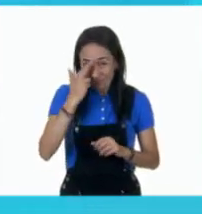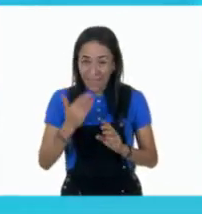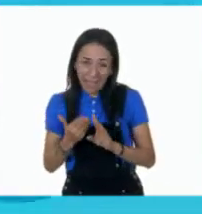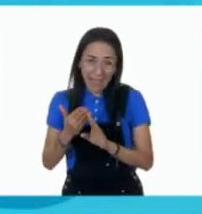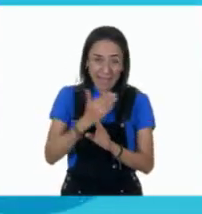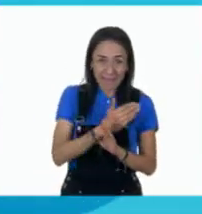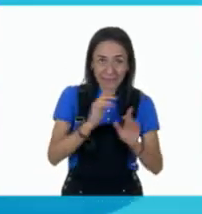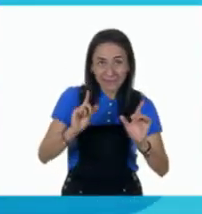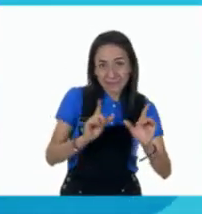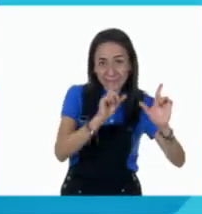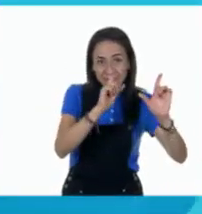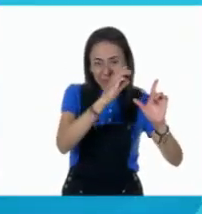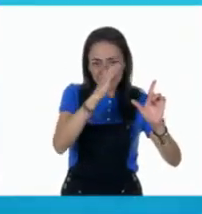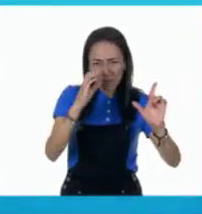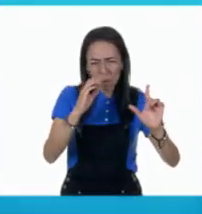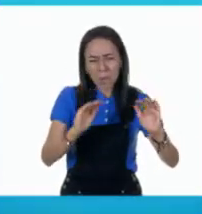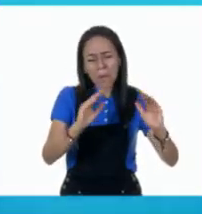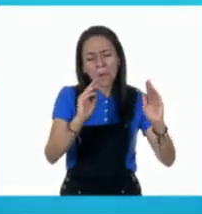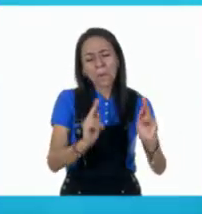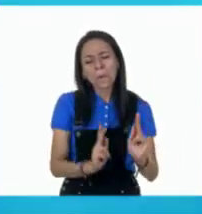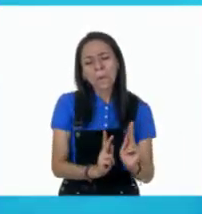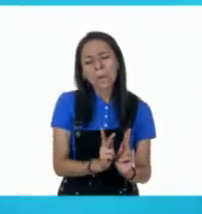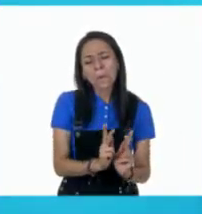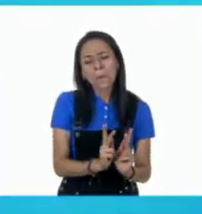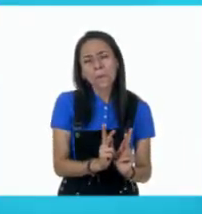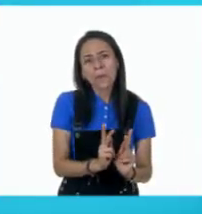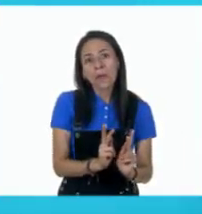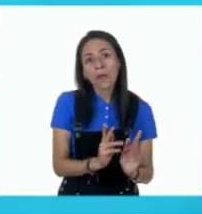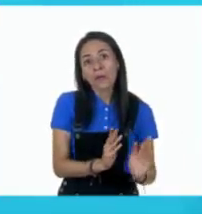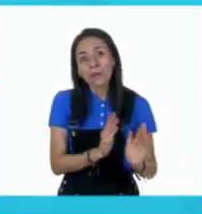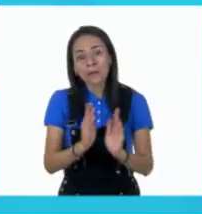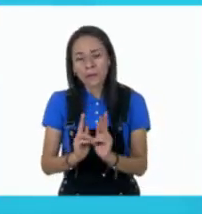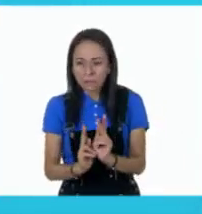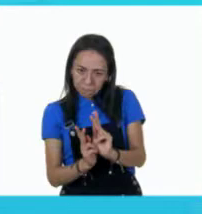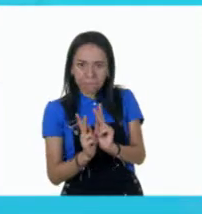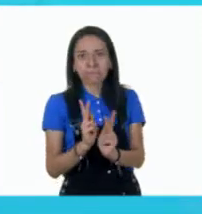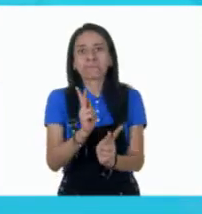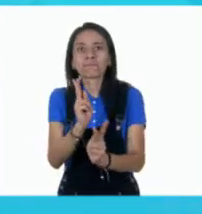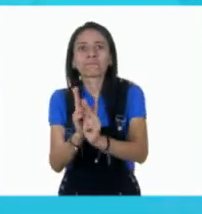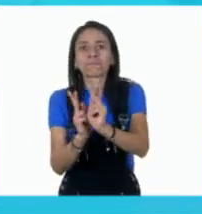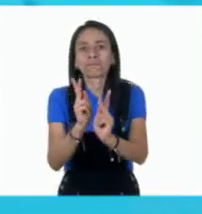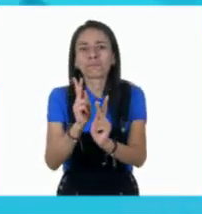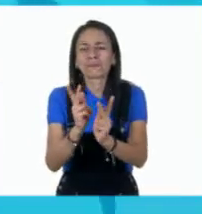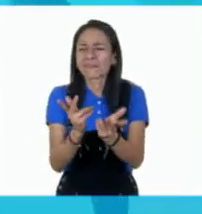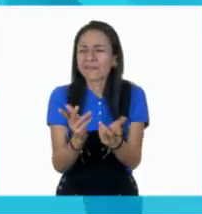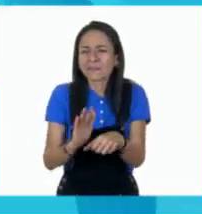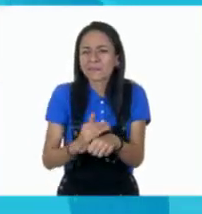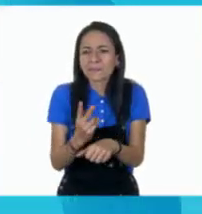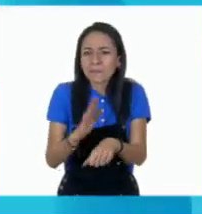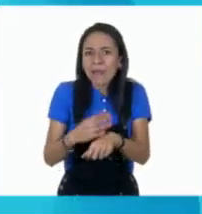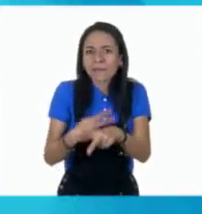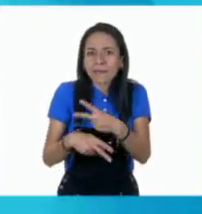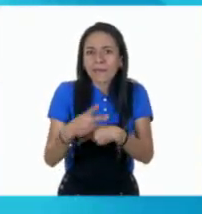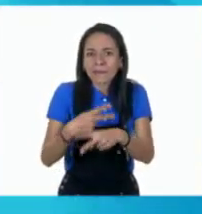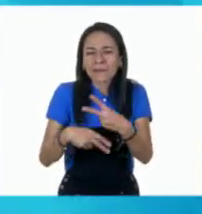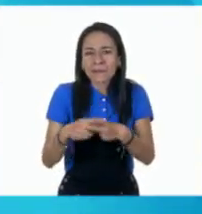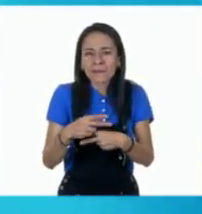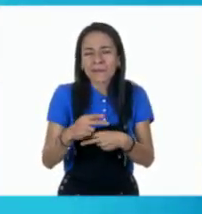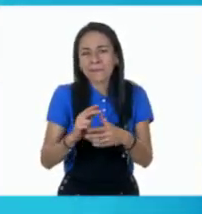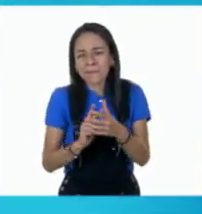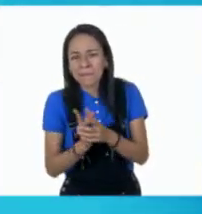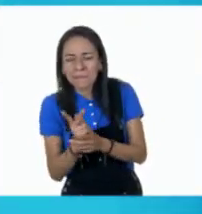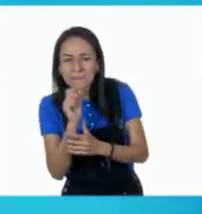imagen. ¿Y eso a qué se deberá? ¿Por qué crece tan rápido el pasto o las plantas? ¿Qué necesitan aparte de sol? Agua.